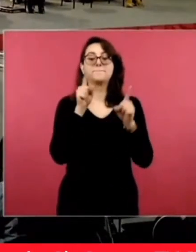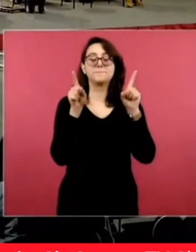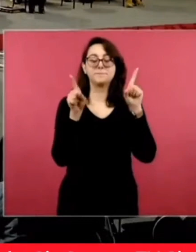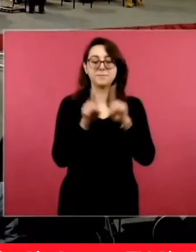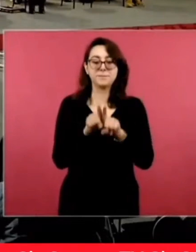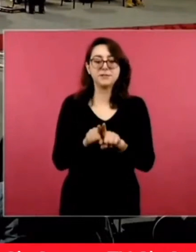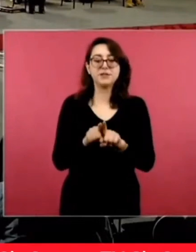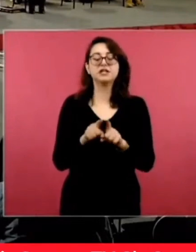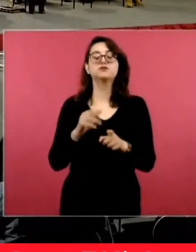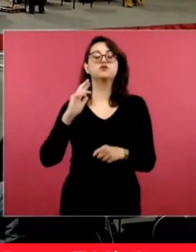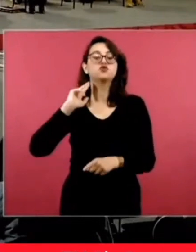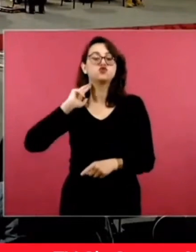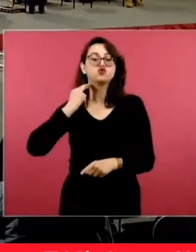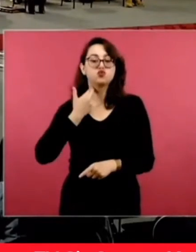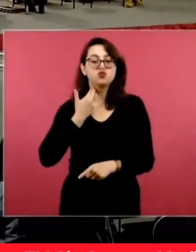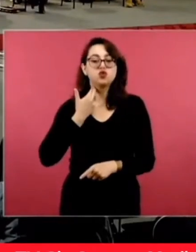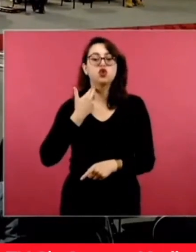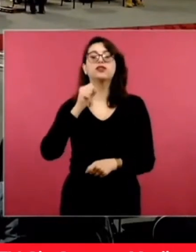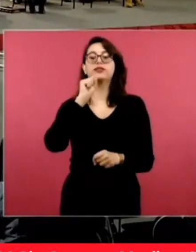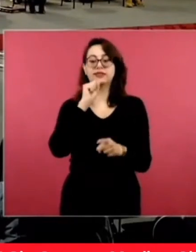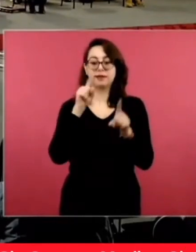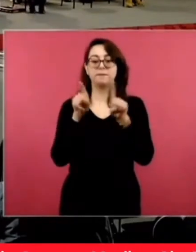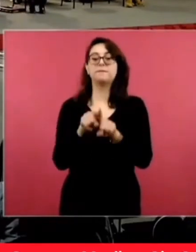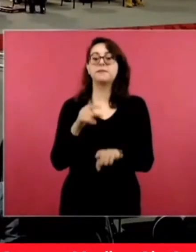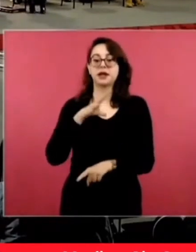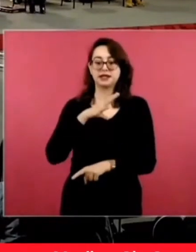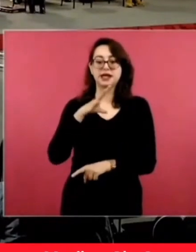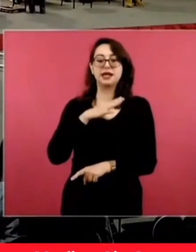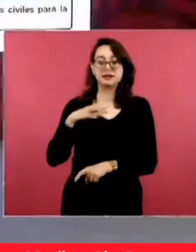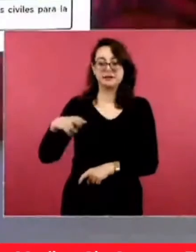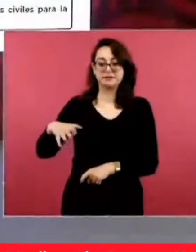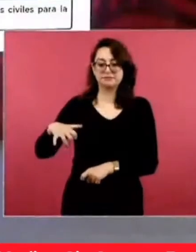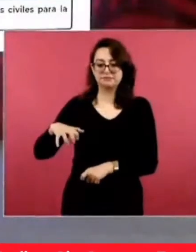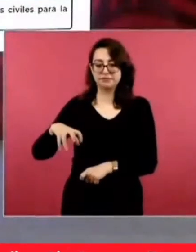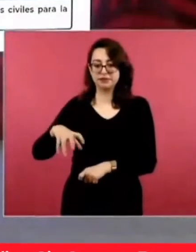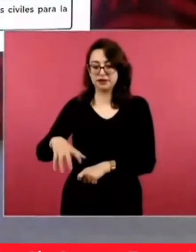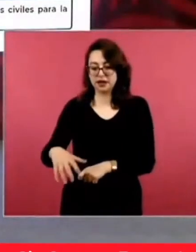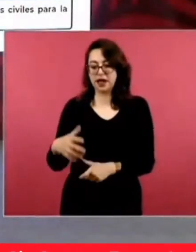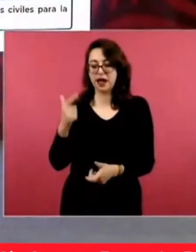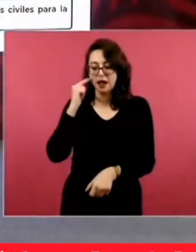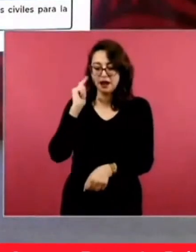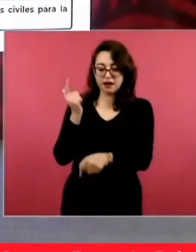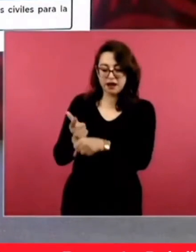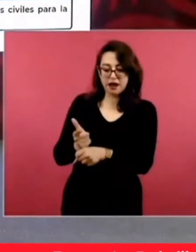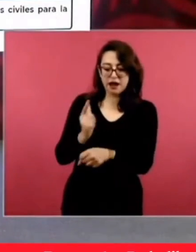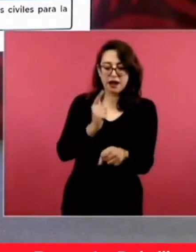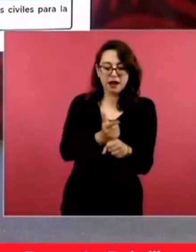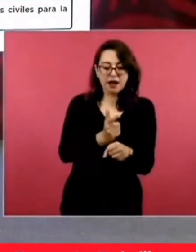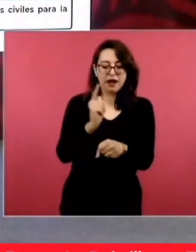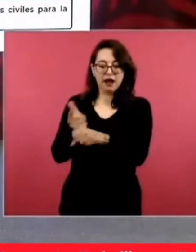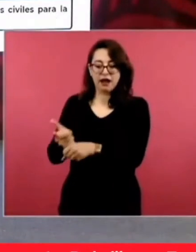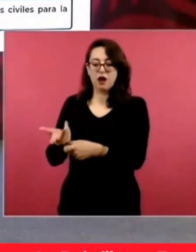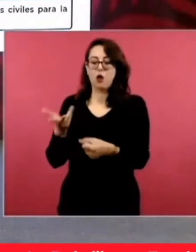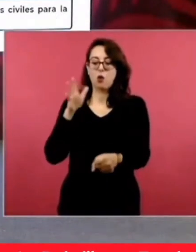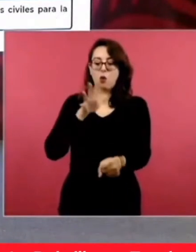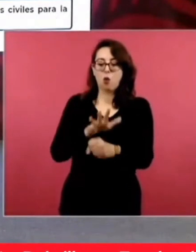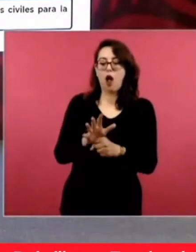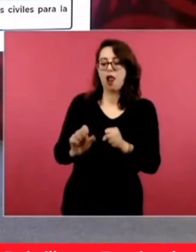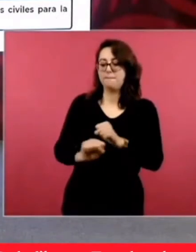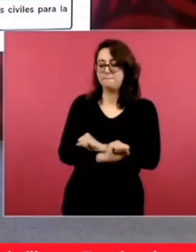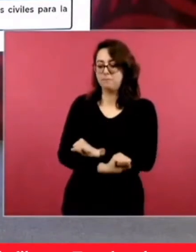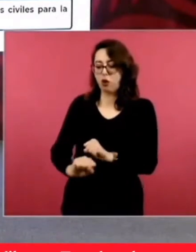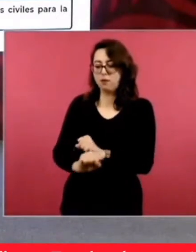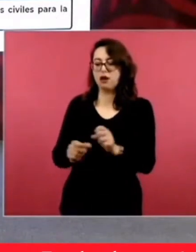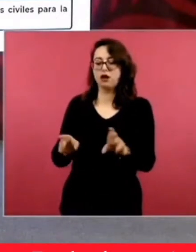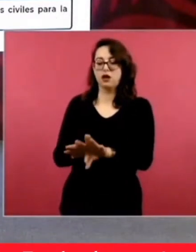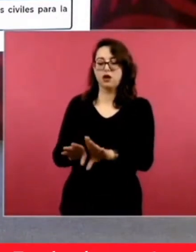como robots como detección de de ya de la sustancia que está de este